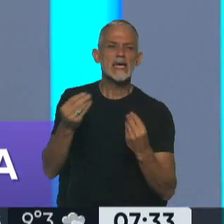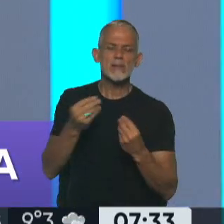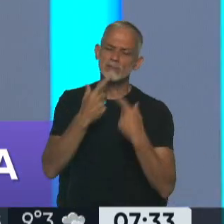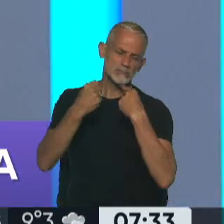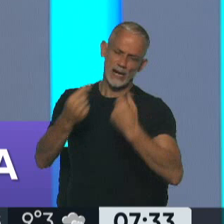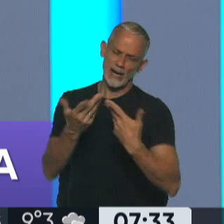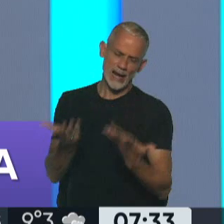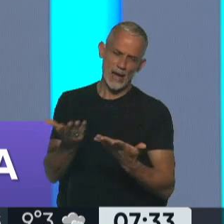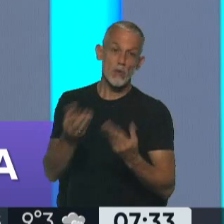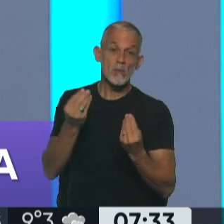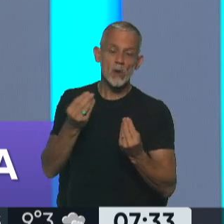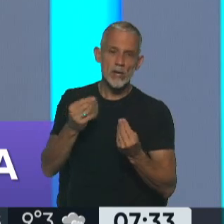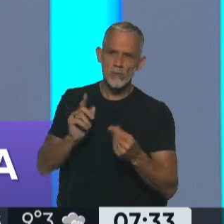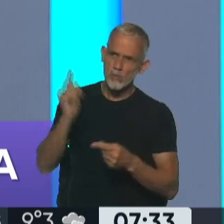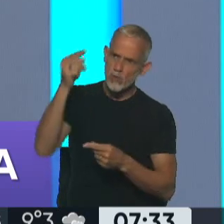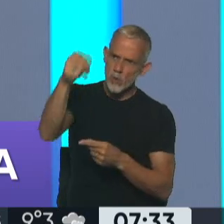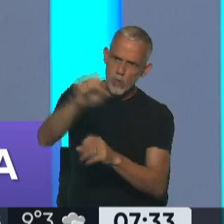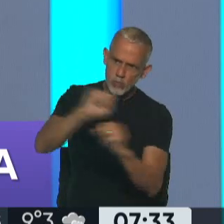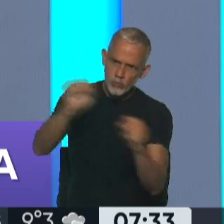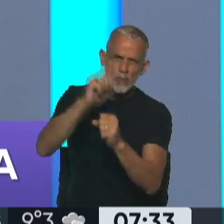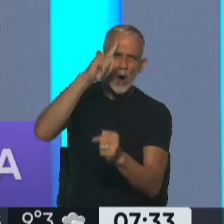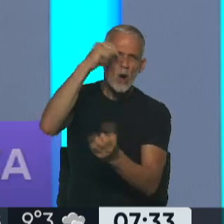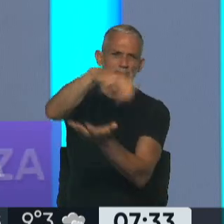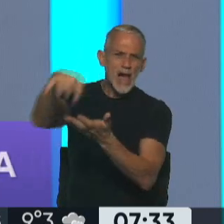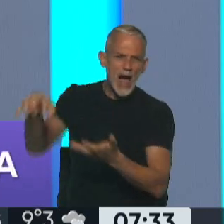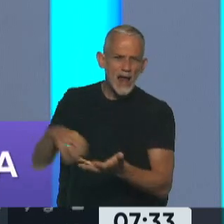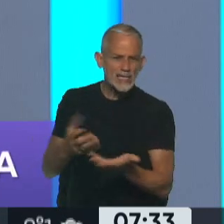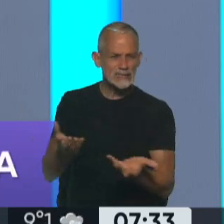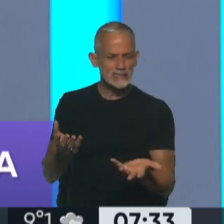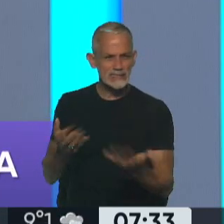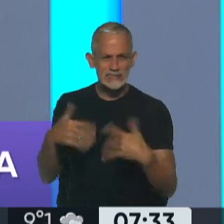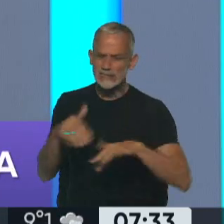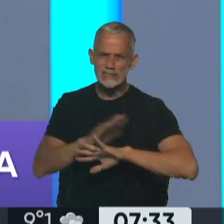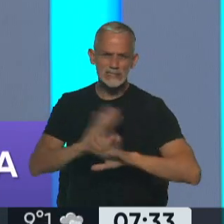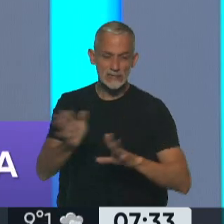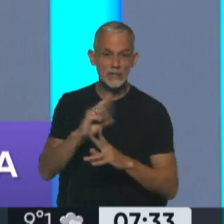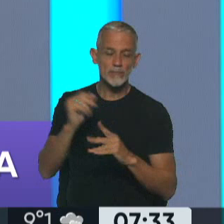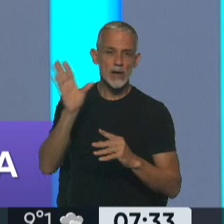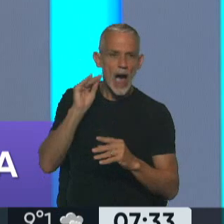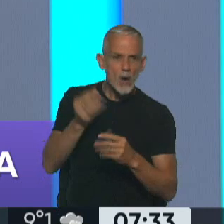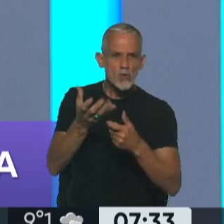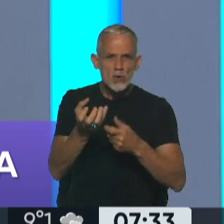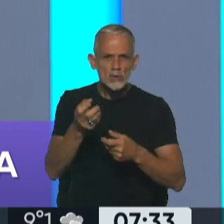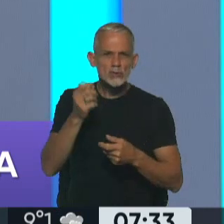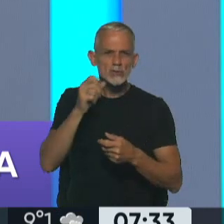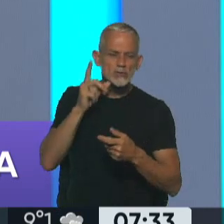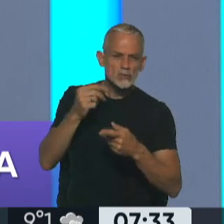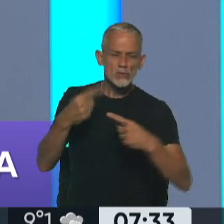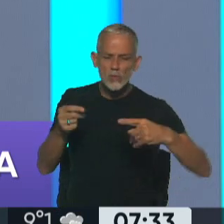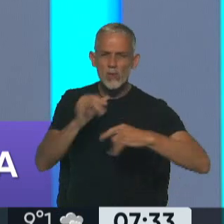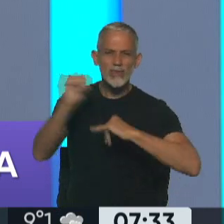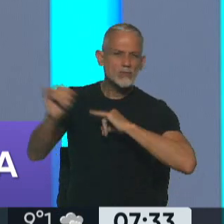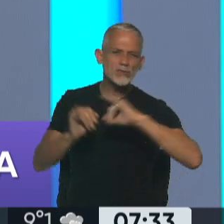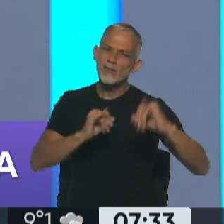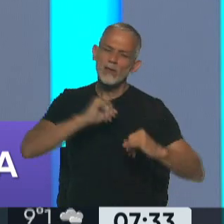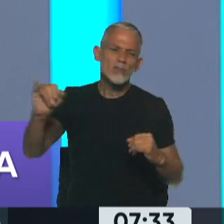reclamos, sobre todo por los bombardeos puntuales a hospitales. Y trascendieron muchos audios, imágenes, denuncias, sobre